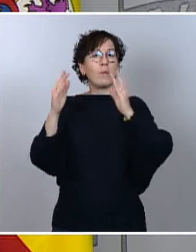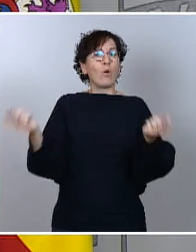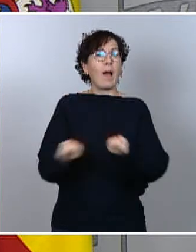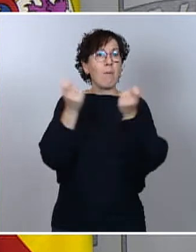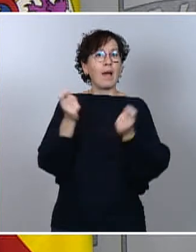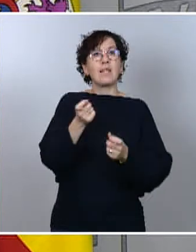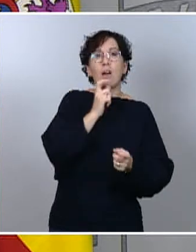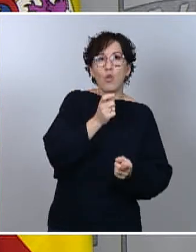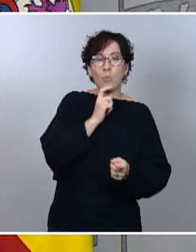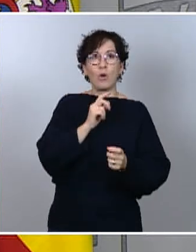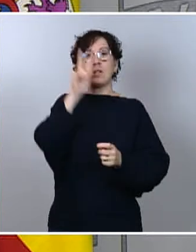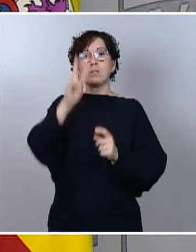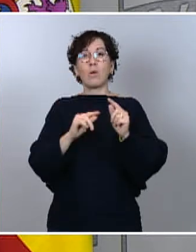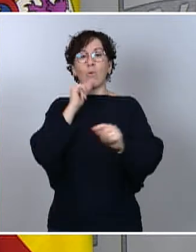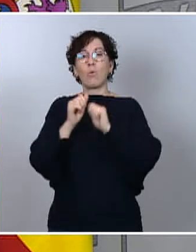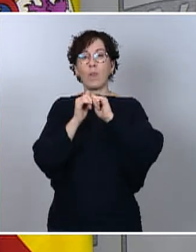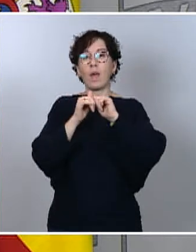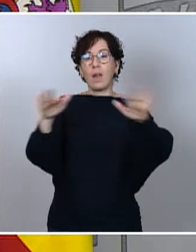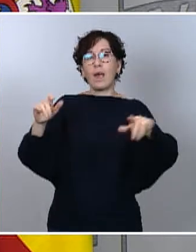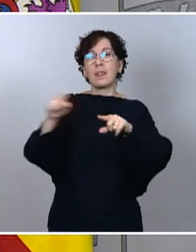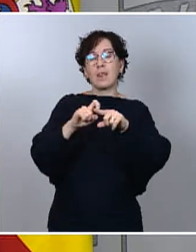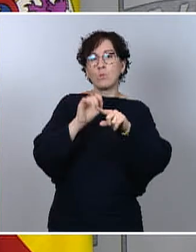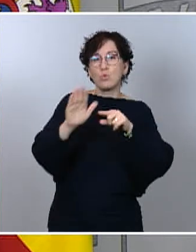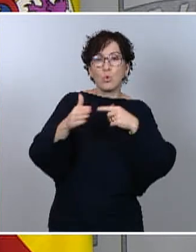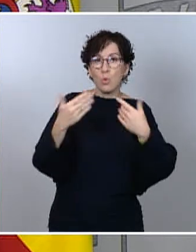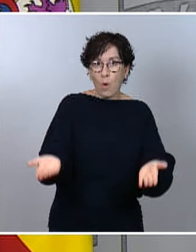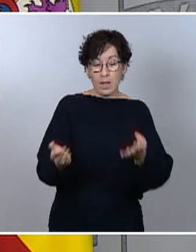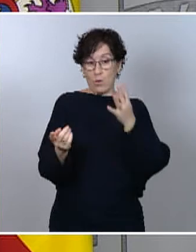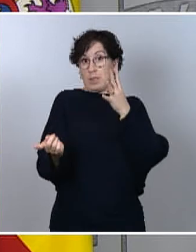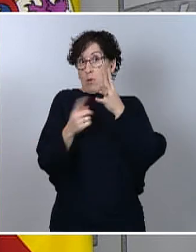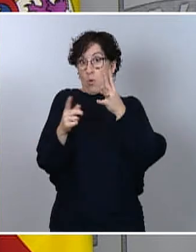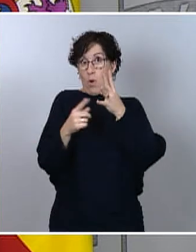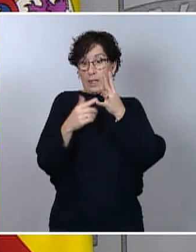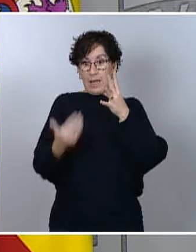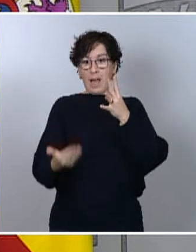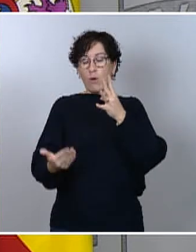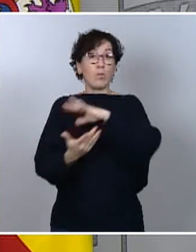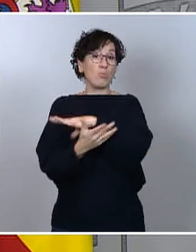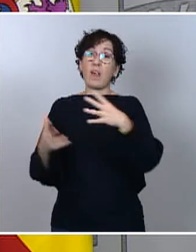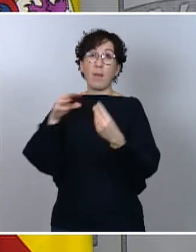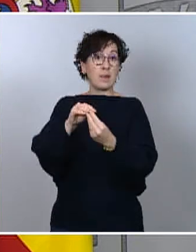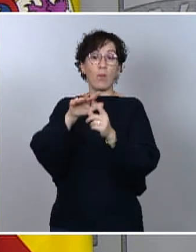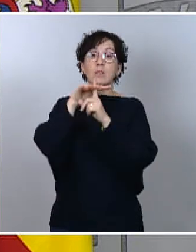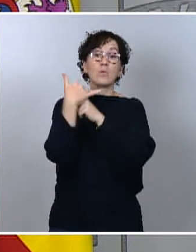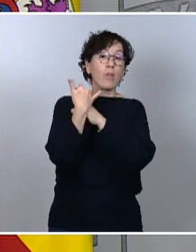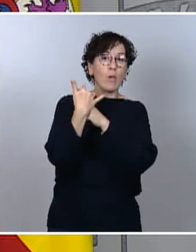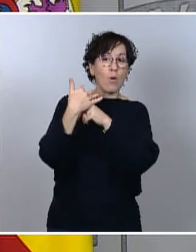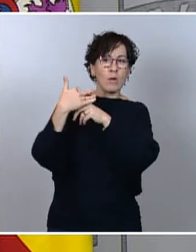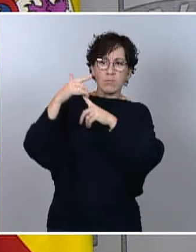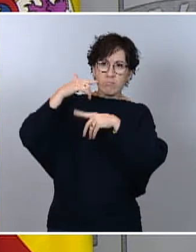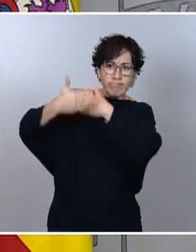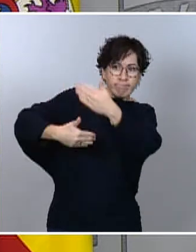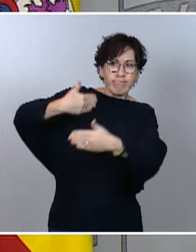epidémica. En esta cuarta ronda nos hemos adaptado a la epidemiología, a la dinámica de la